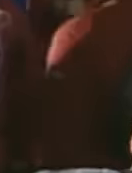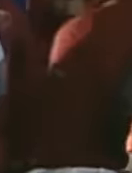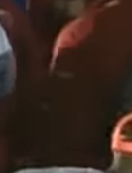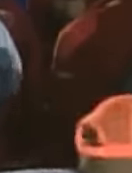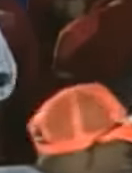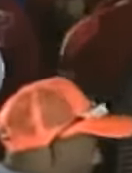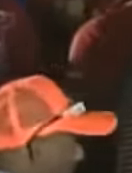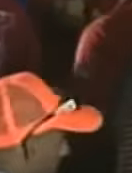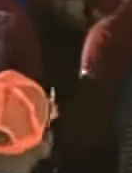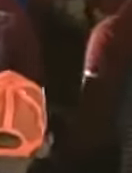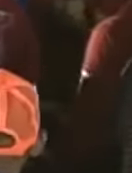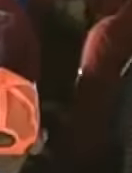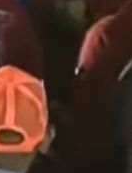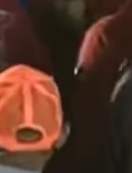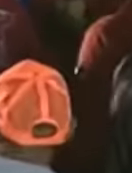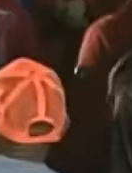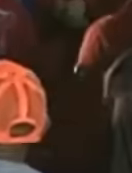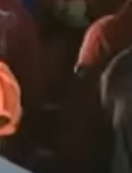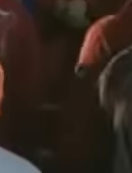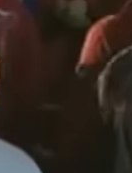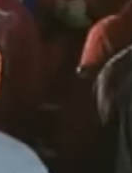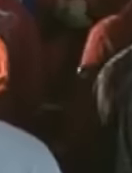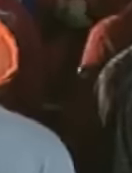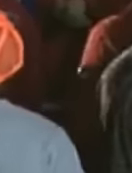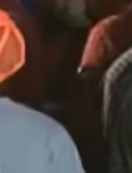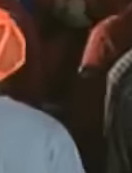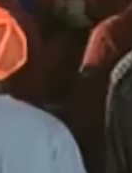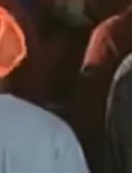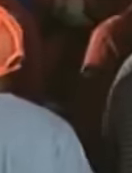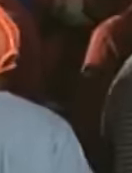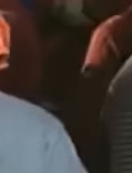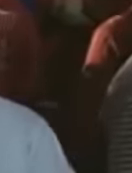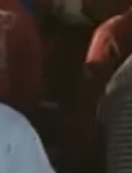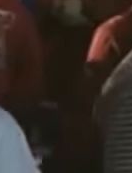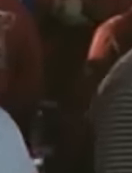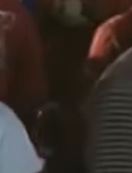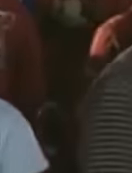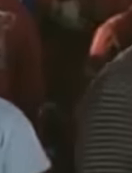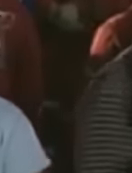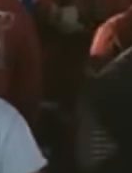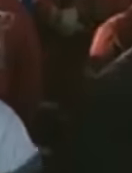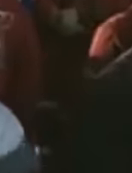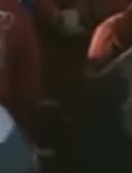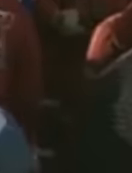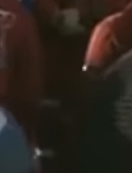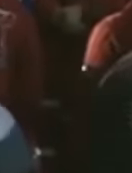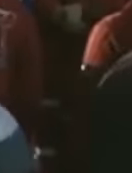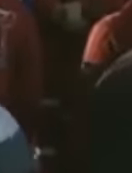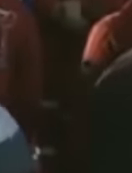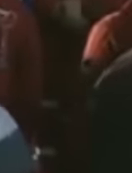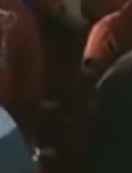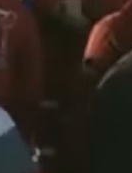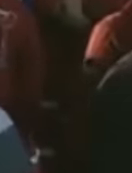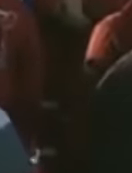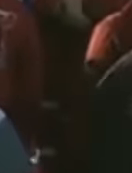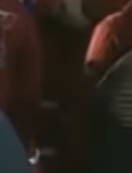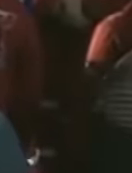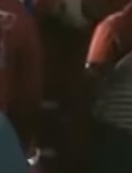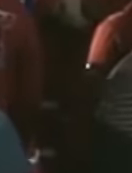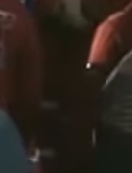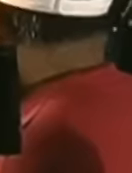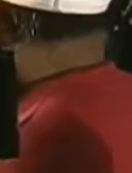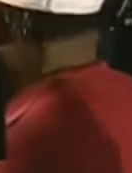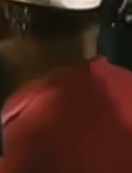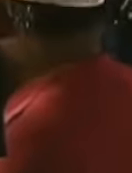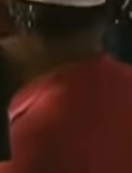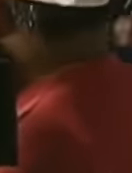estados clásicos de lo que es la producción petrolera, ya que allí existen yacimientos de petróleo liviano, con muy diferente de lo que se encuentra en el